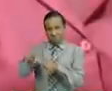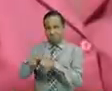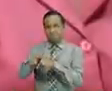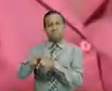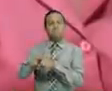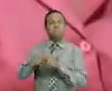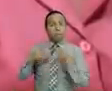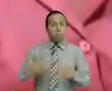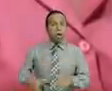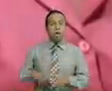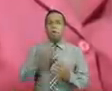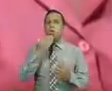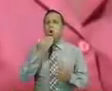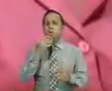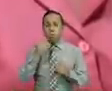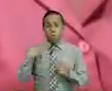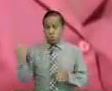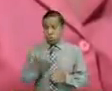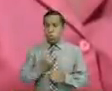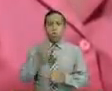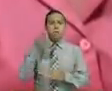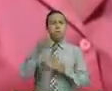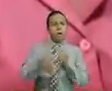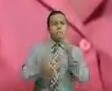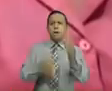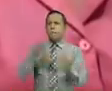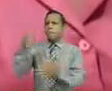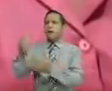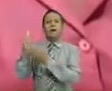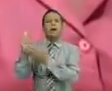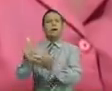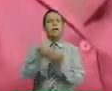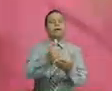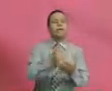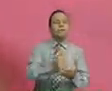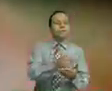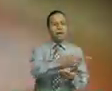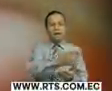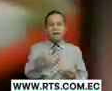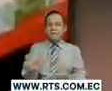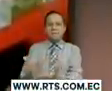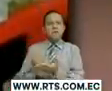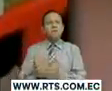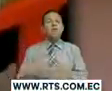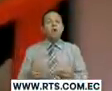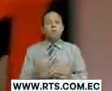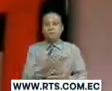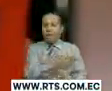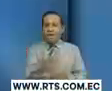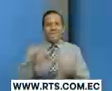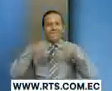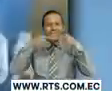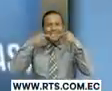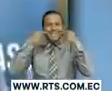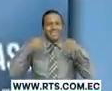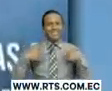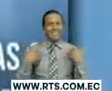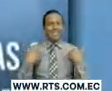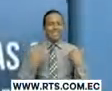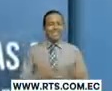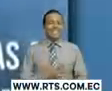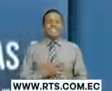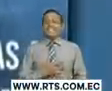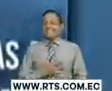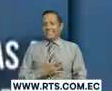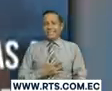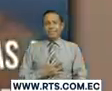parte de las familias a las cuales bendecimos, es esa sonrisa. El programa social denominado Ayuda para Balao ha